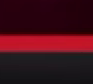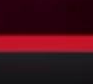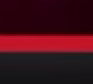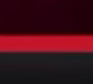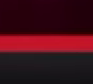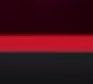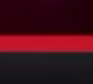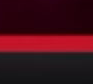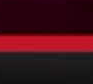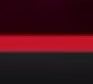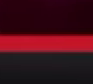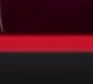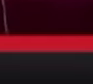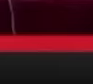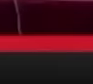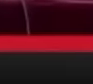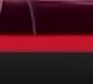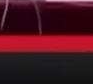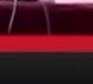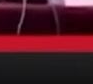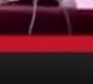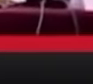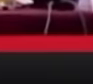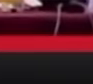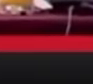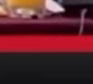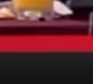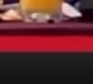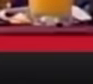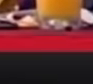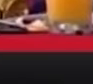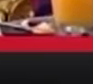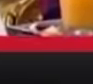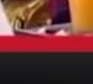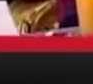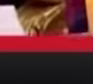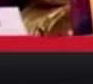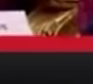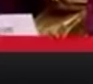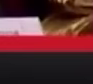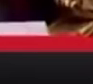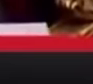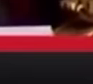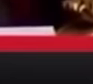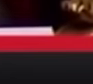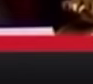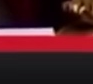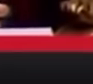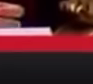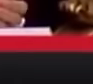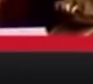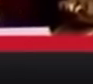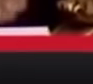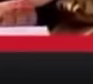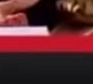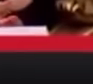Bueno, bien, hay algunos abogados que han sido, que son o han formado parte o tienen algún tipo de